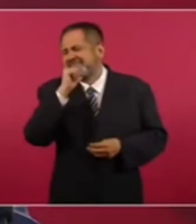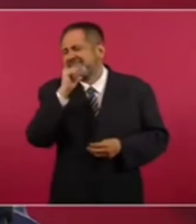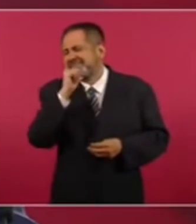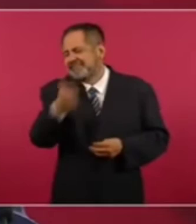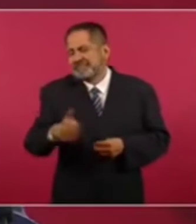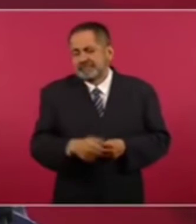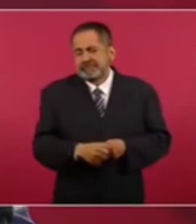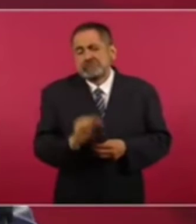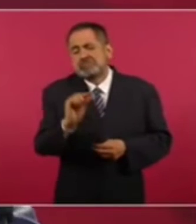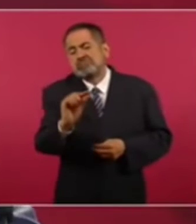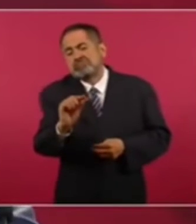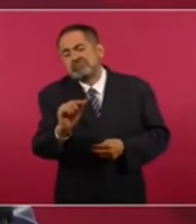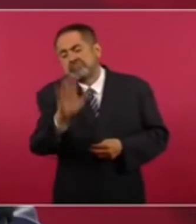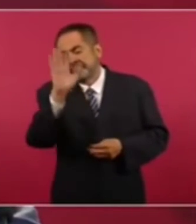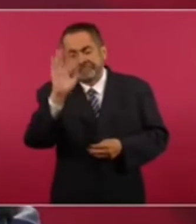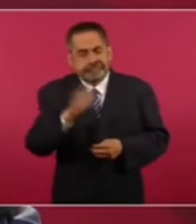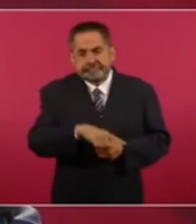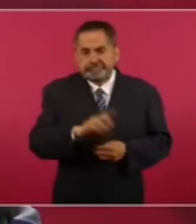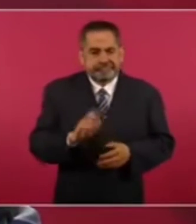o muy poco, pues,